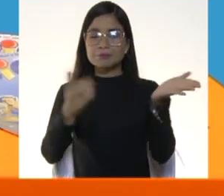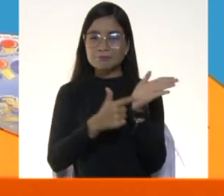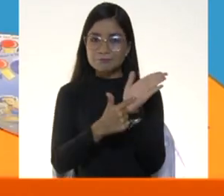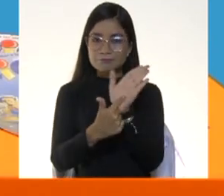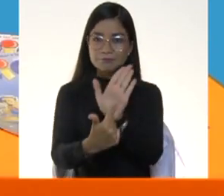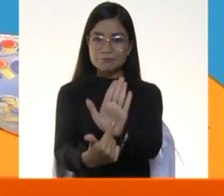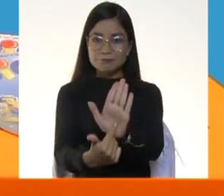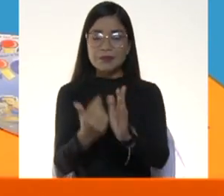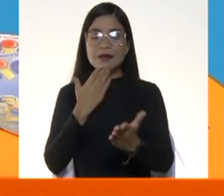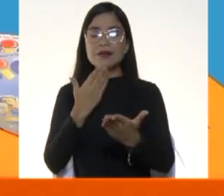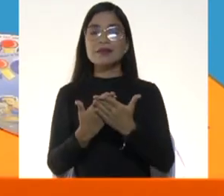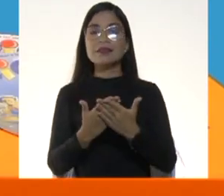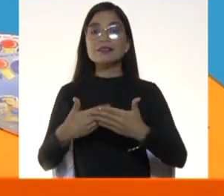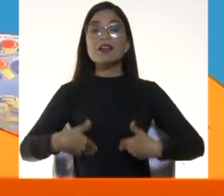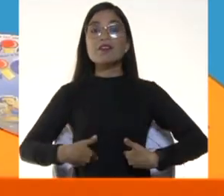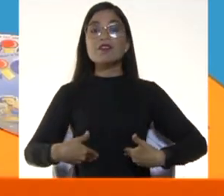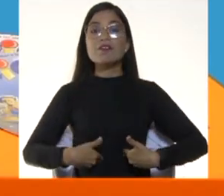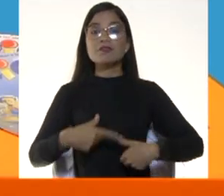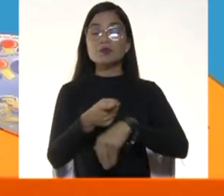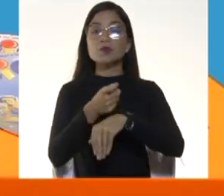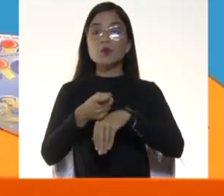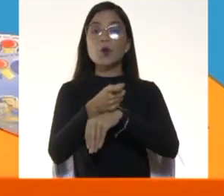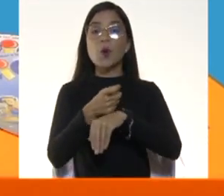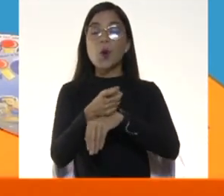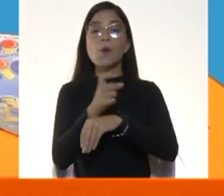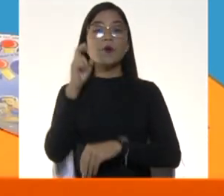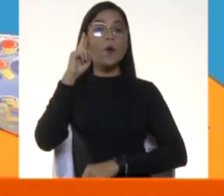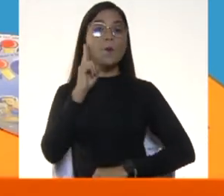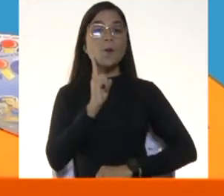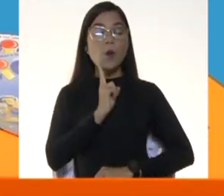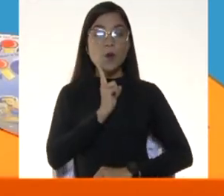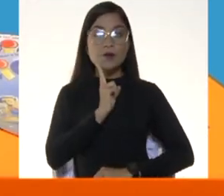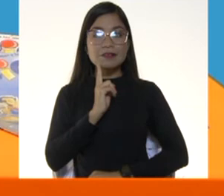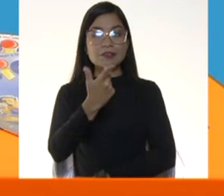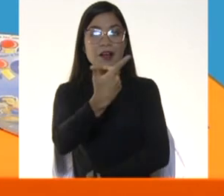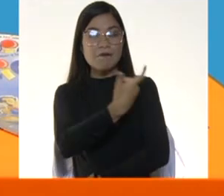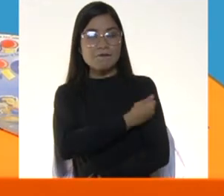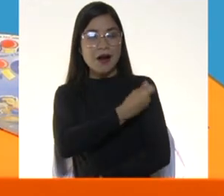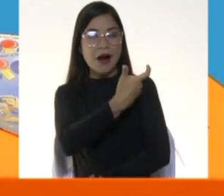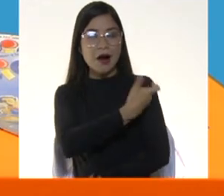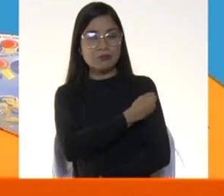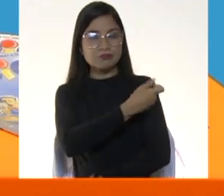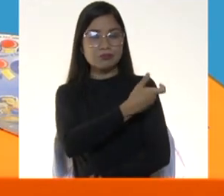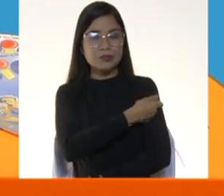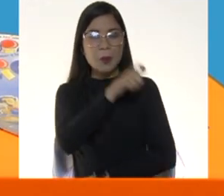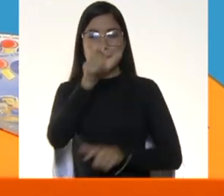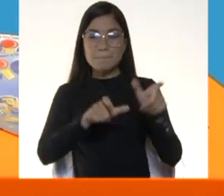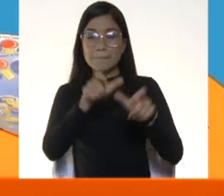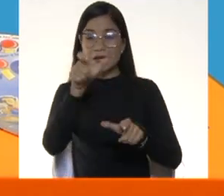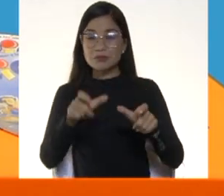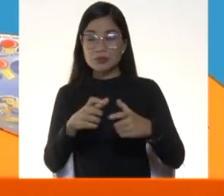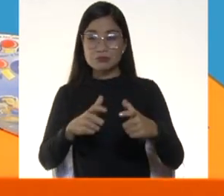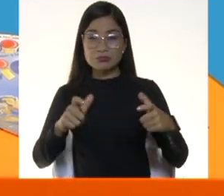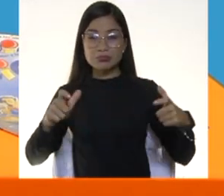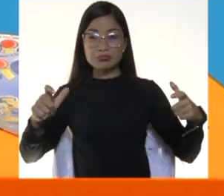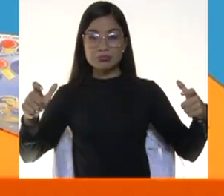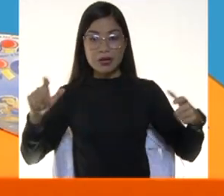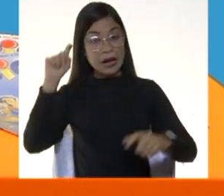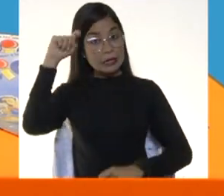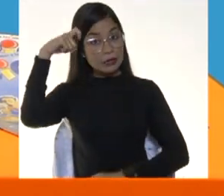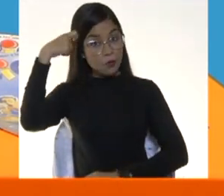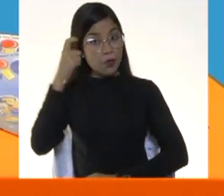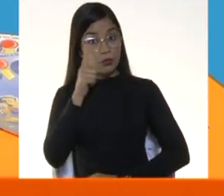al esfuerzo que viene realizando nuestro gobierno bolivariano en esa vacunación masiva. Y recuerda, acércate al puesto